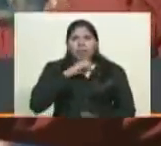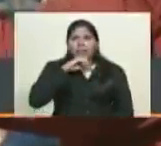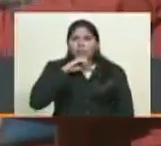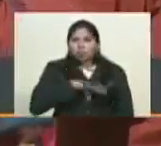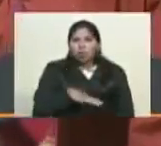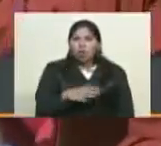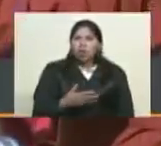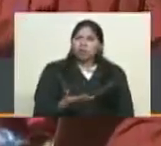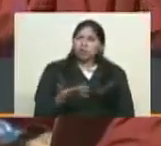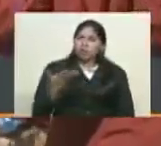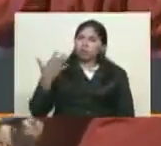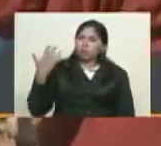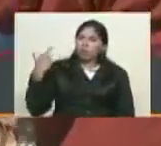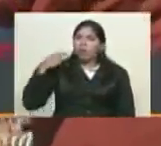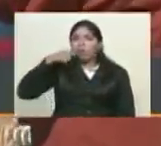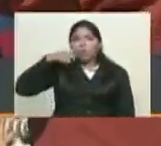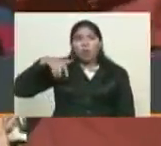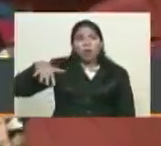pueblo.